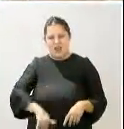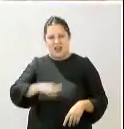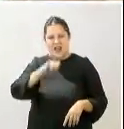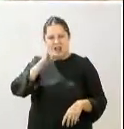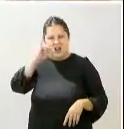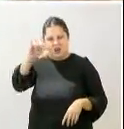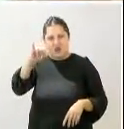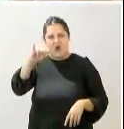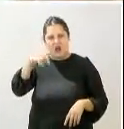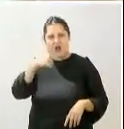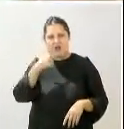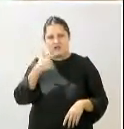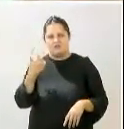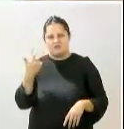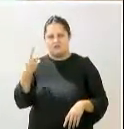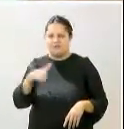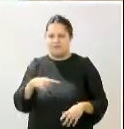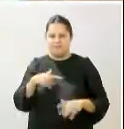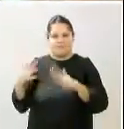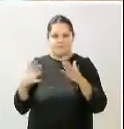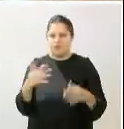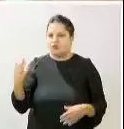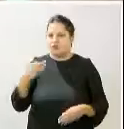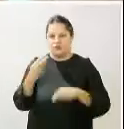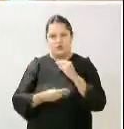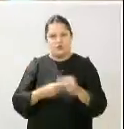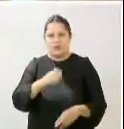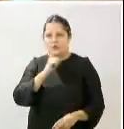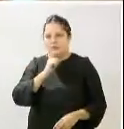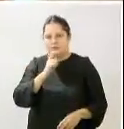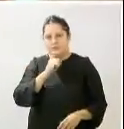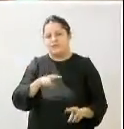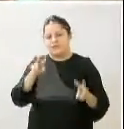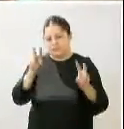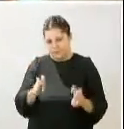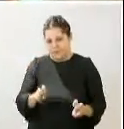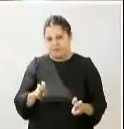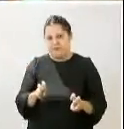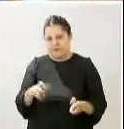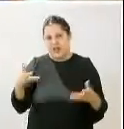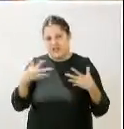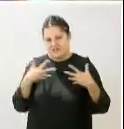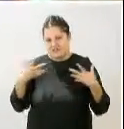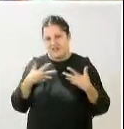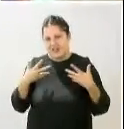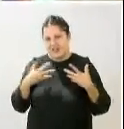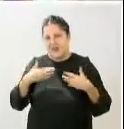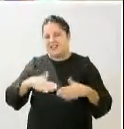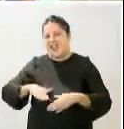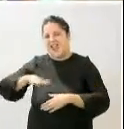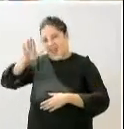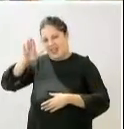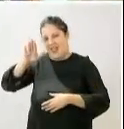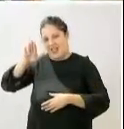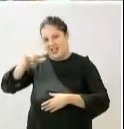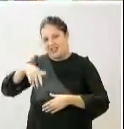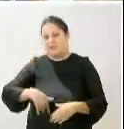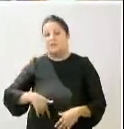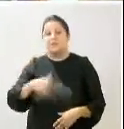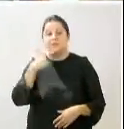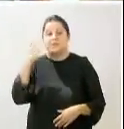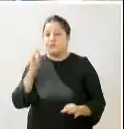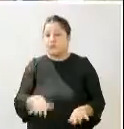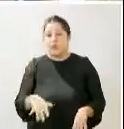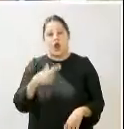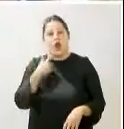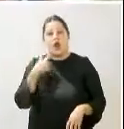llegado el momento también de que lo haga con respecto a las víctimas del ejército nazi, como dice la propia proposición no de ley,